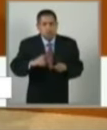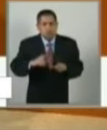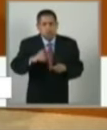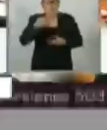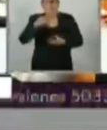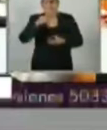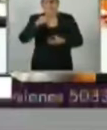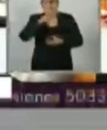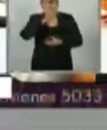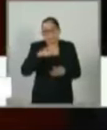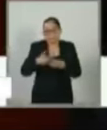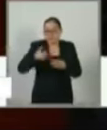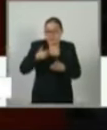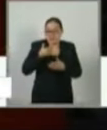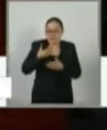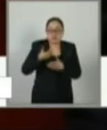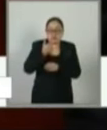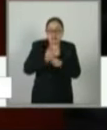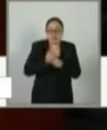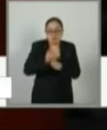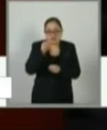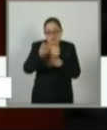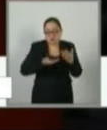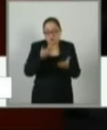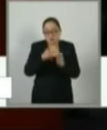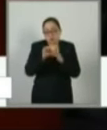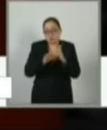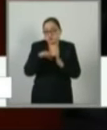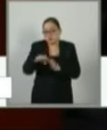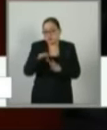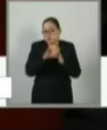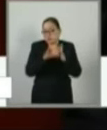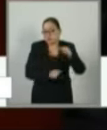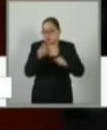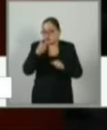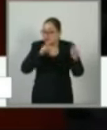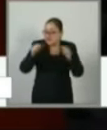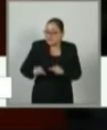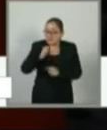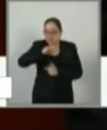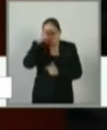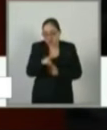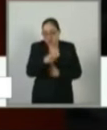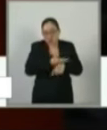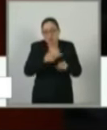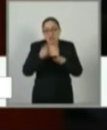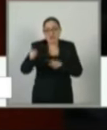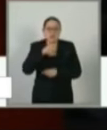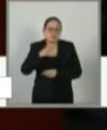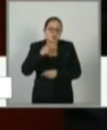ciega en sus funcionarios que no les permite decirle de cara a la nación, quién sabe lo que le digan en